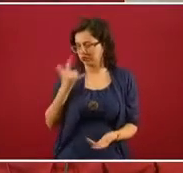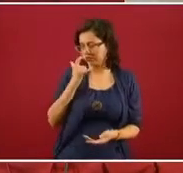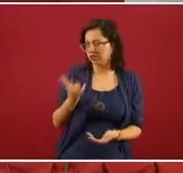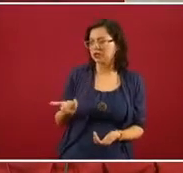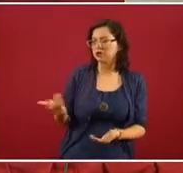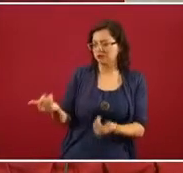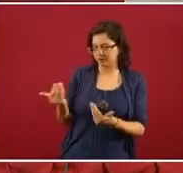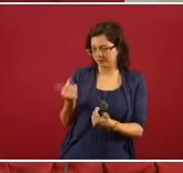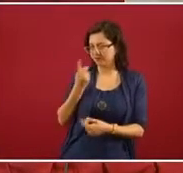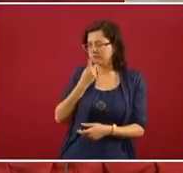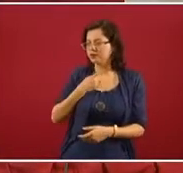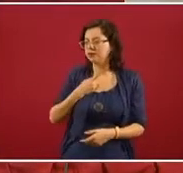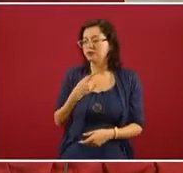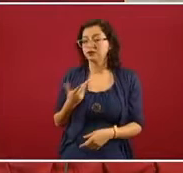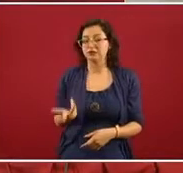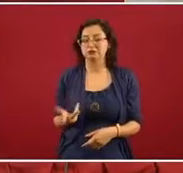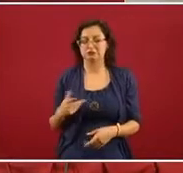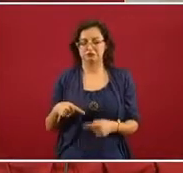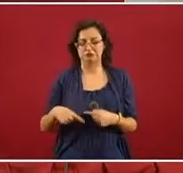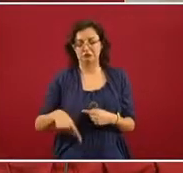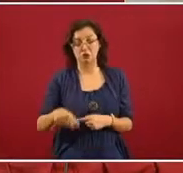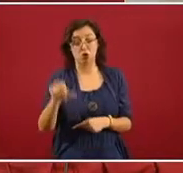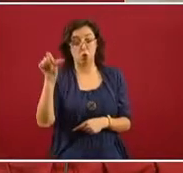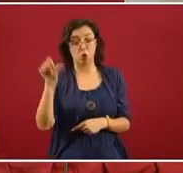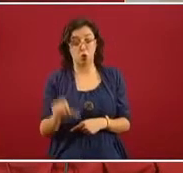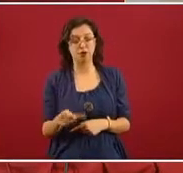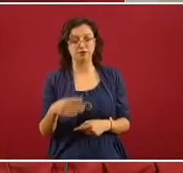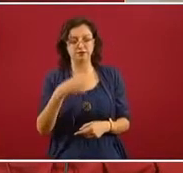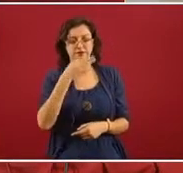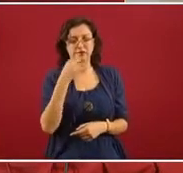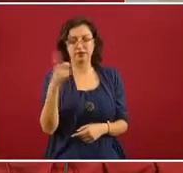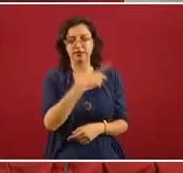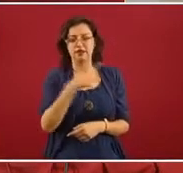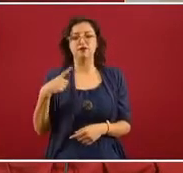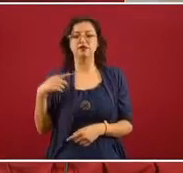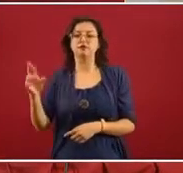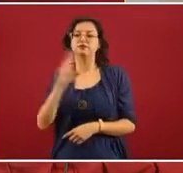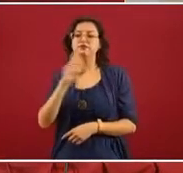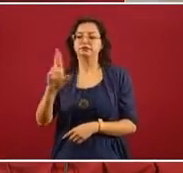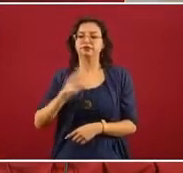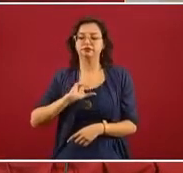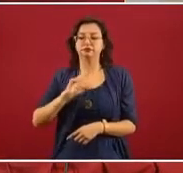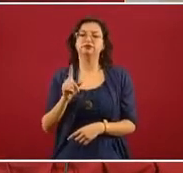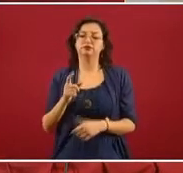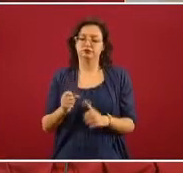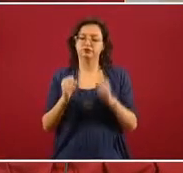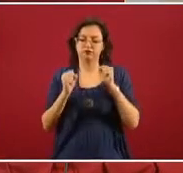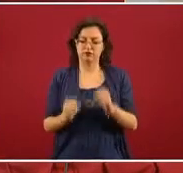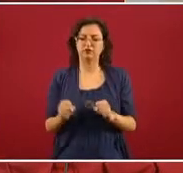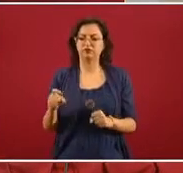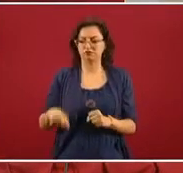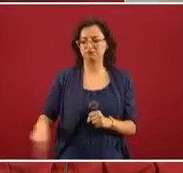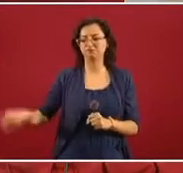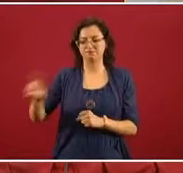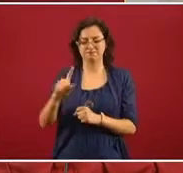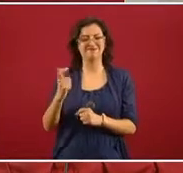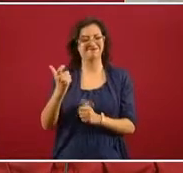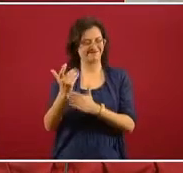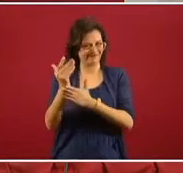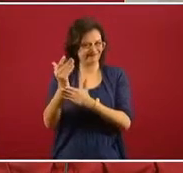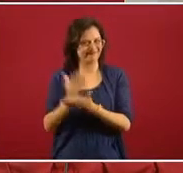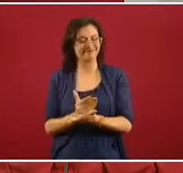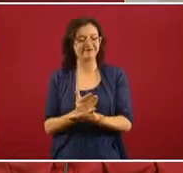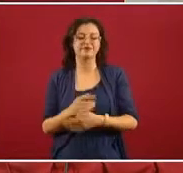de hoy, en el transcurso del día de hoy, y lo vamos a estar atendiendo. Yo estoy seguro que habrá una respuesta muy solidaria de